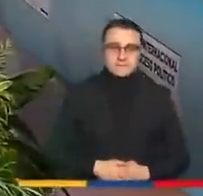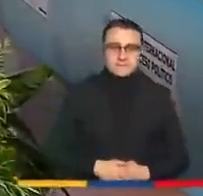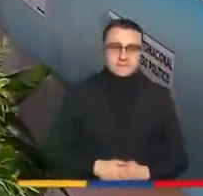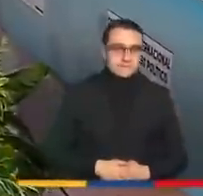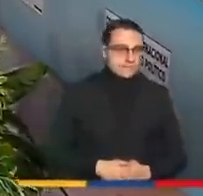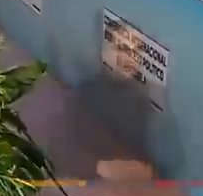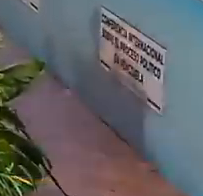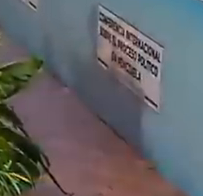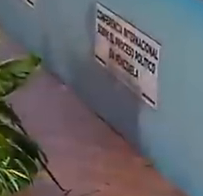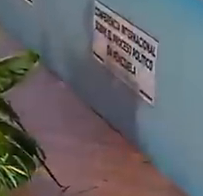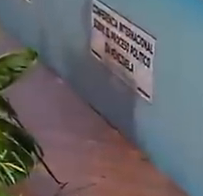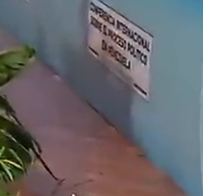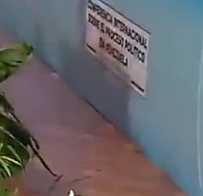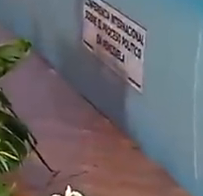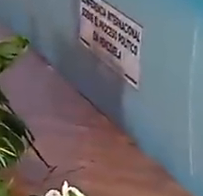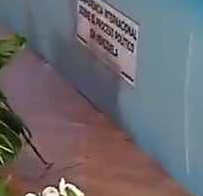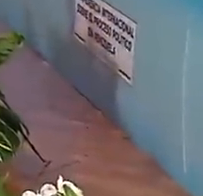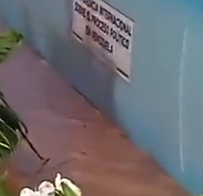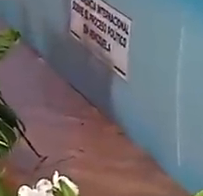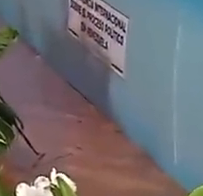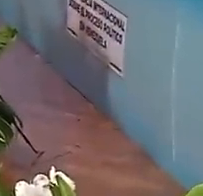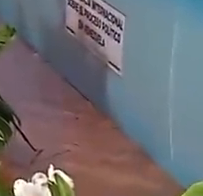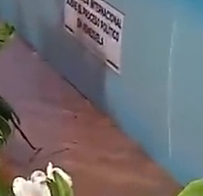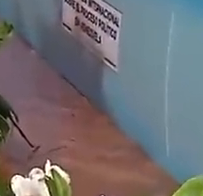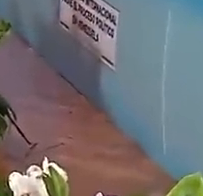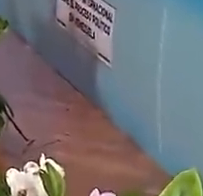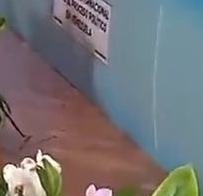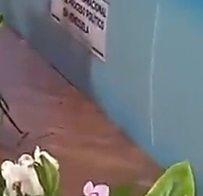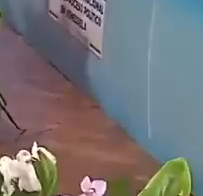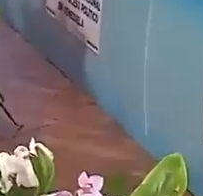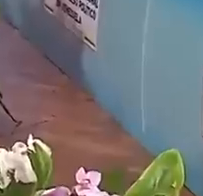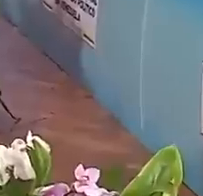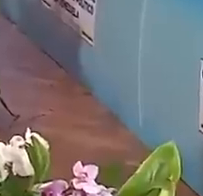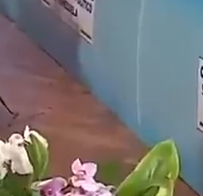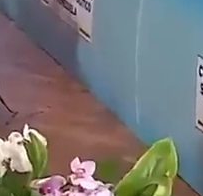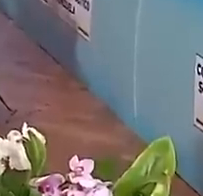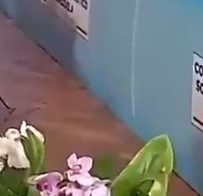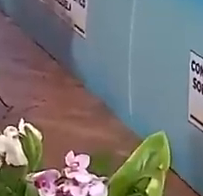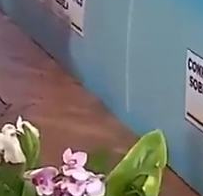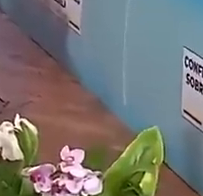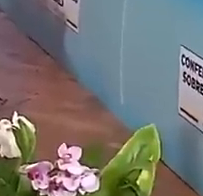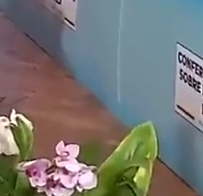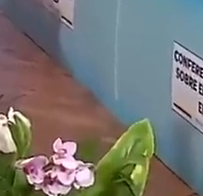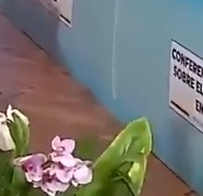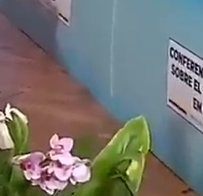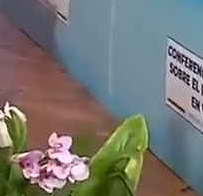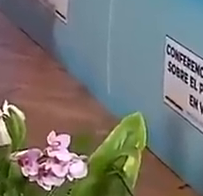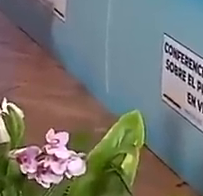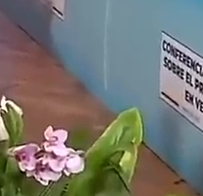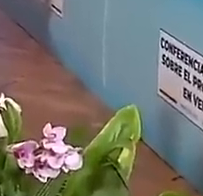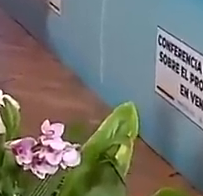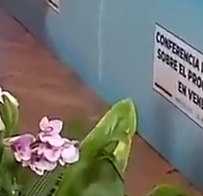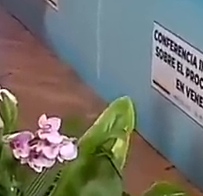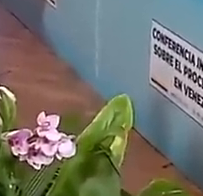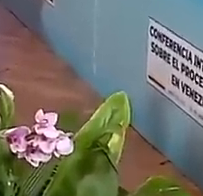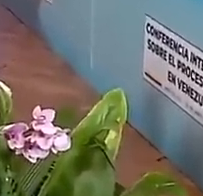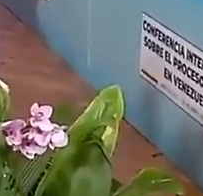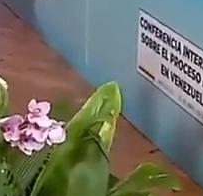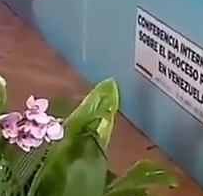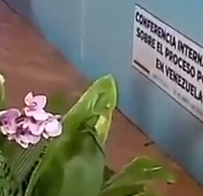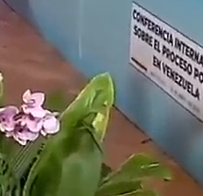Muchísimas gracias, señor presidente, por sus palabras. De esta manera damos por terminado el acto de instalación de la